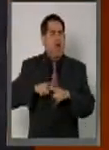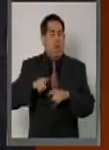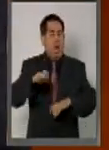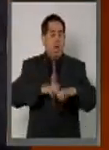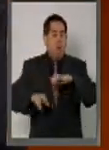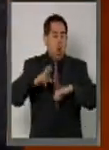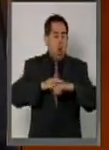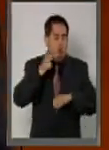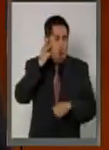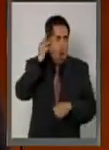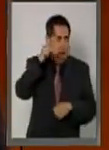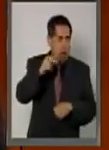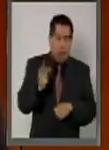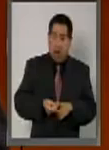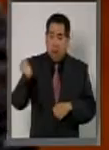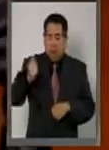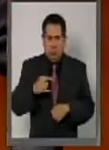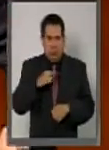de Corea.